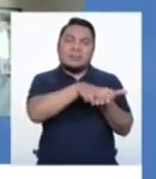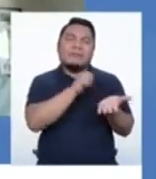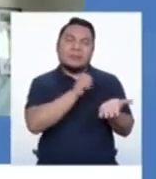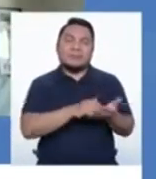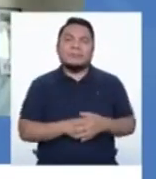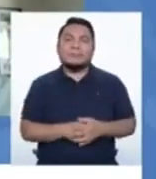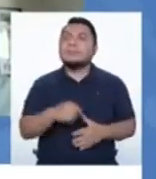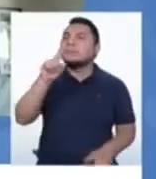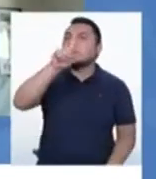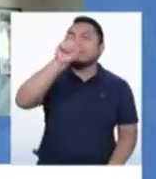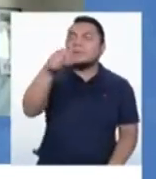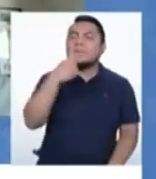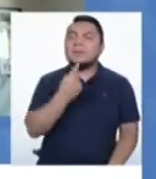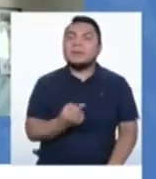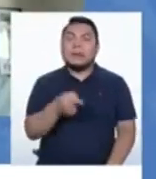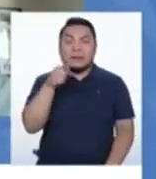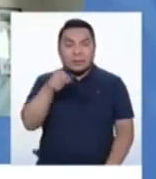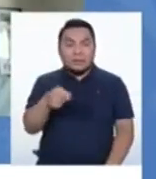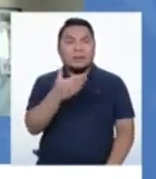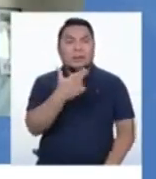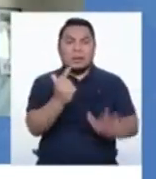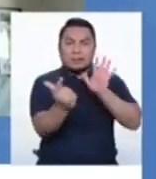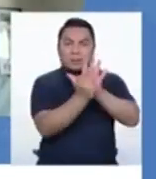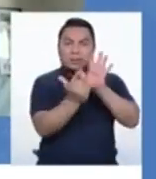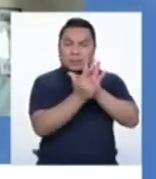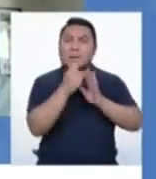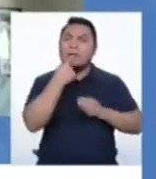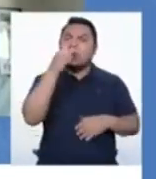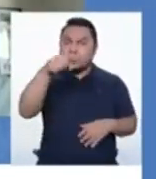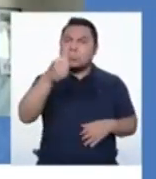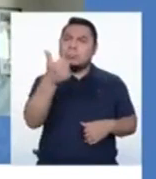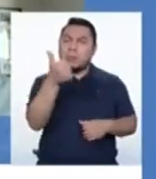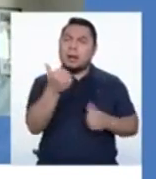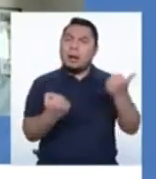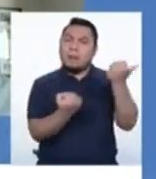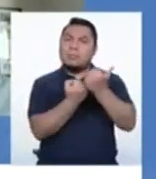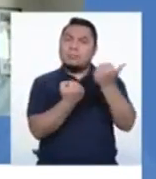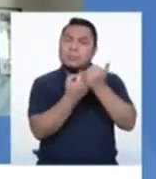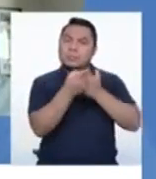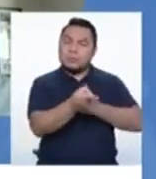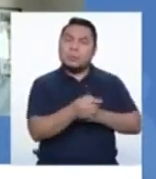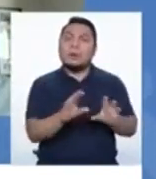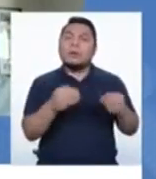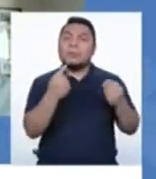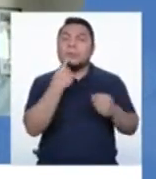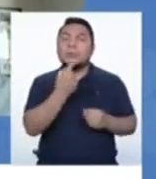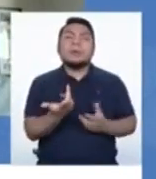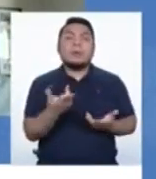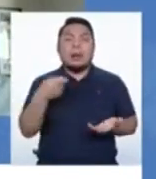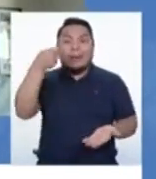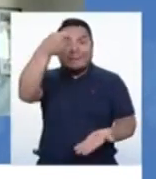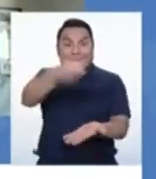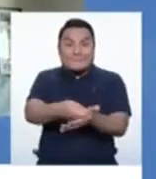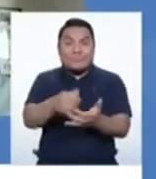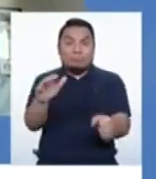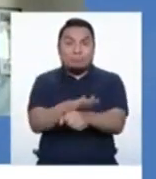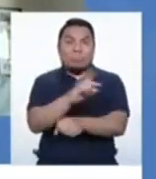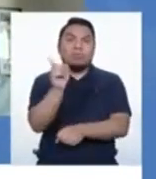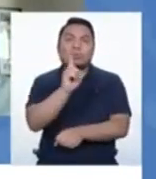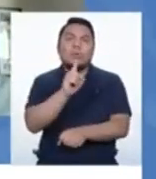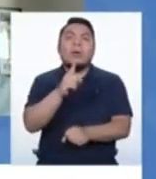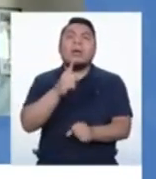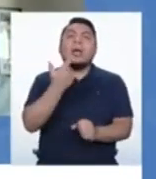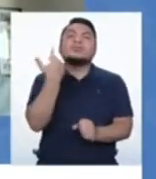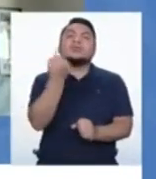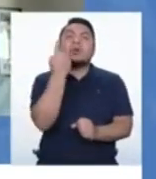regula este apoyo económico? ¿O se sabe a cuánto equivaldría? Porque si no estamos hablando de un sueldo, ¿estamos hablando de algún porcentaje